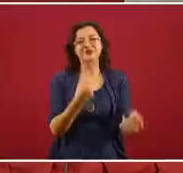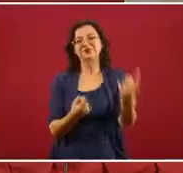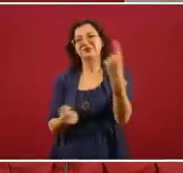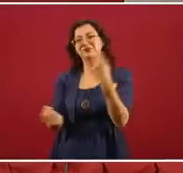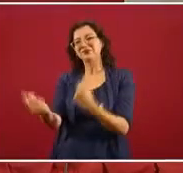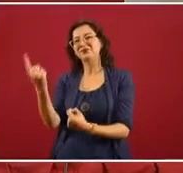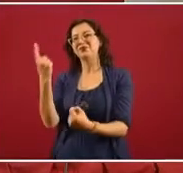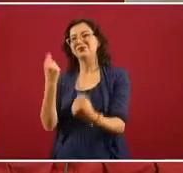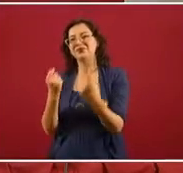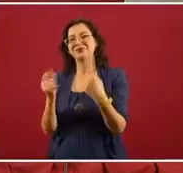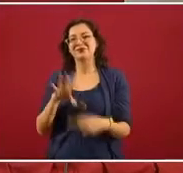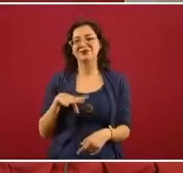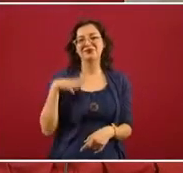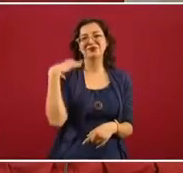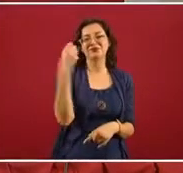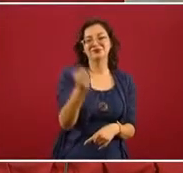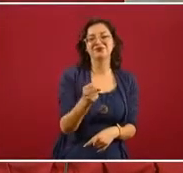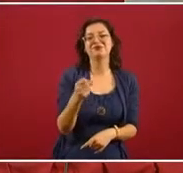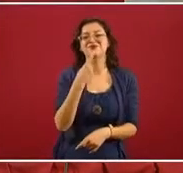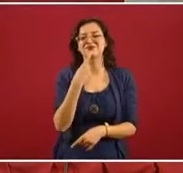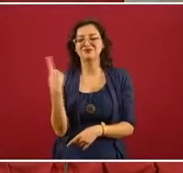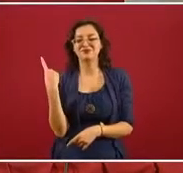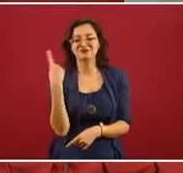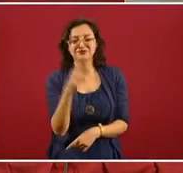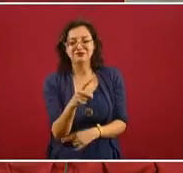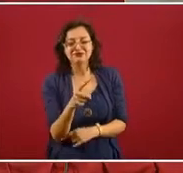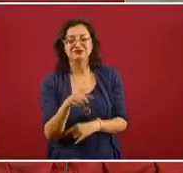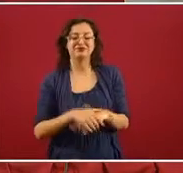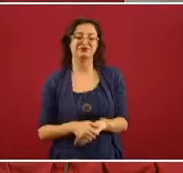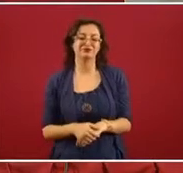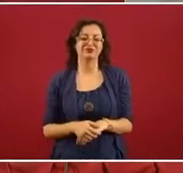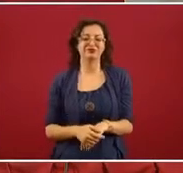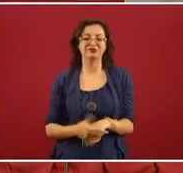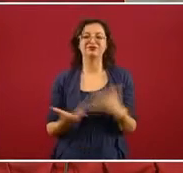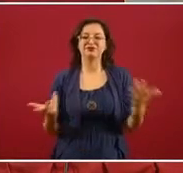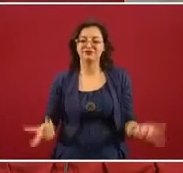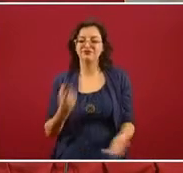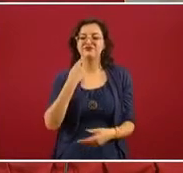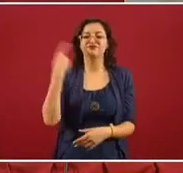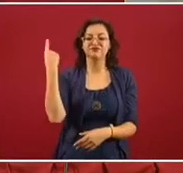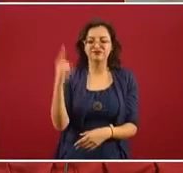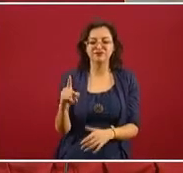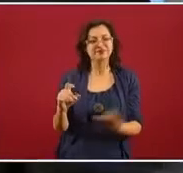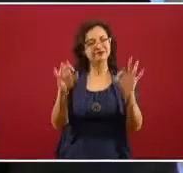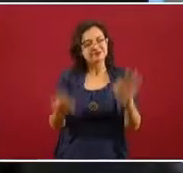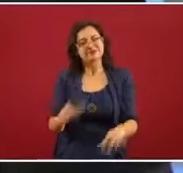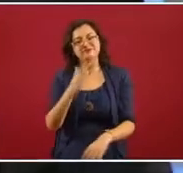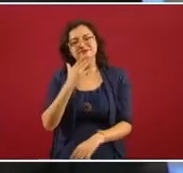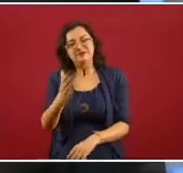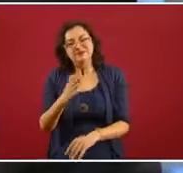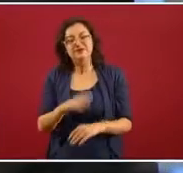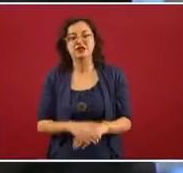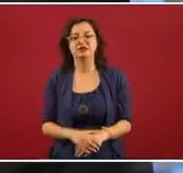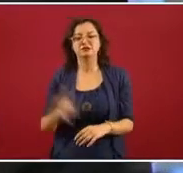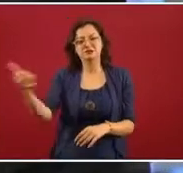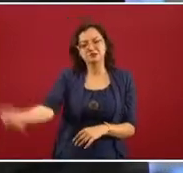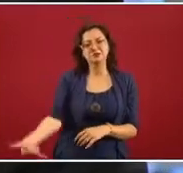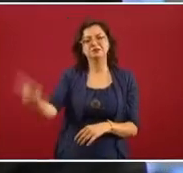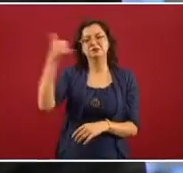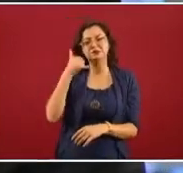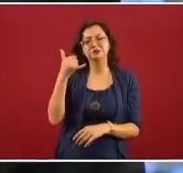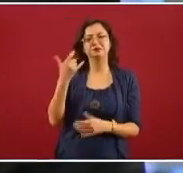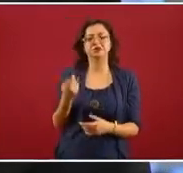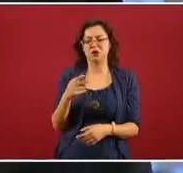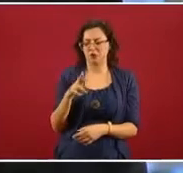rosca, repórtenlo y vamos. Pero repórtenlo en buena lid, llamándonos por teléfono al teléfono